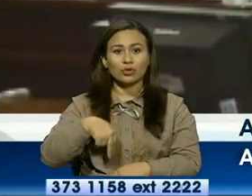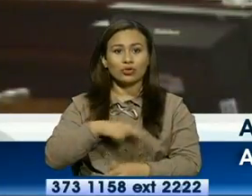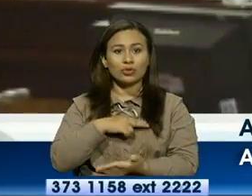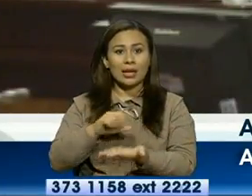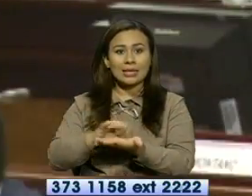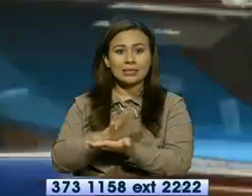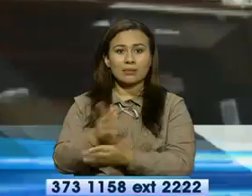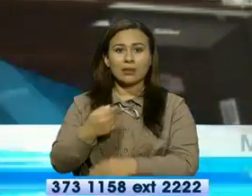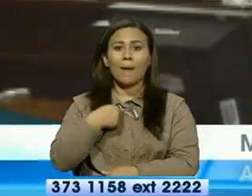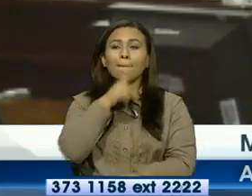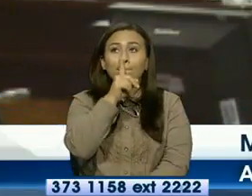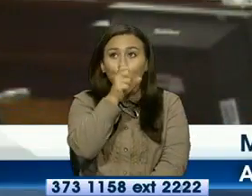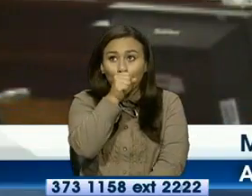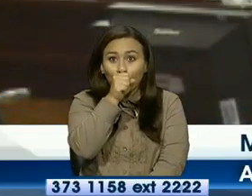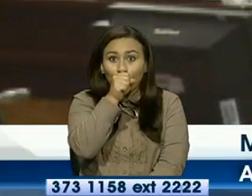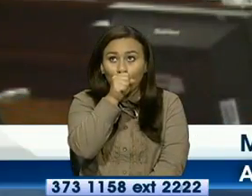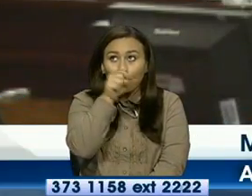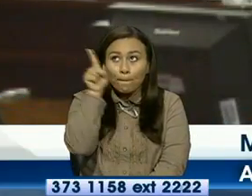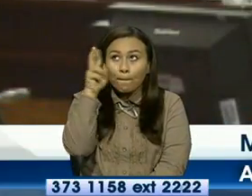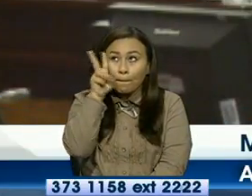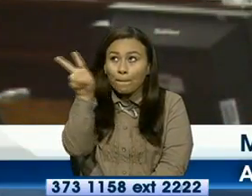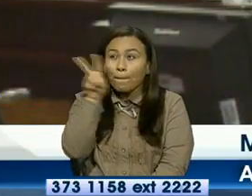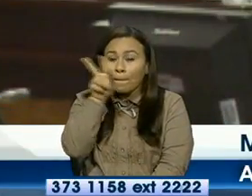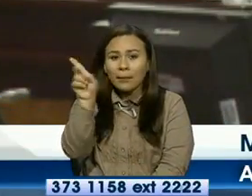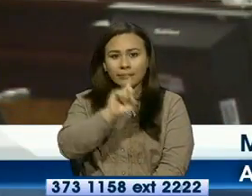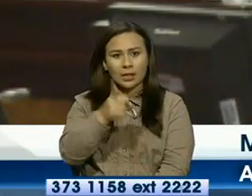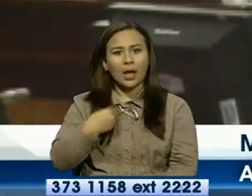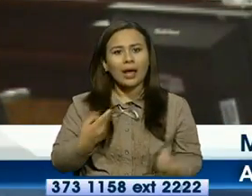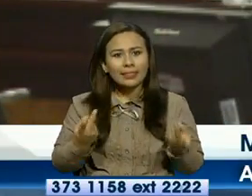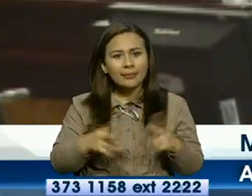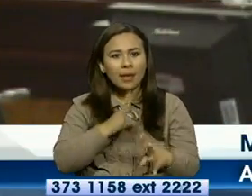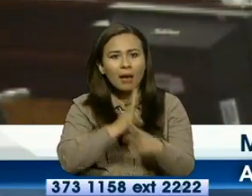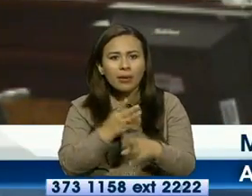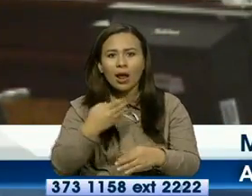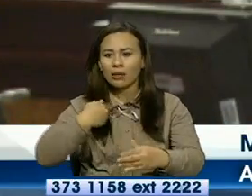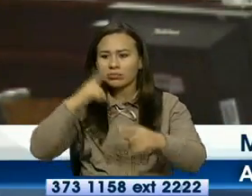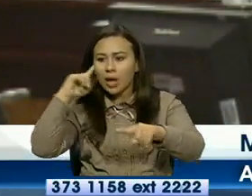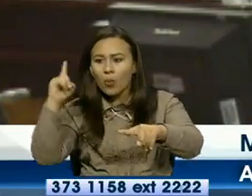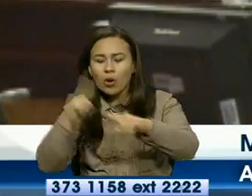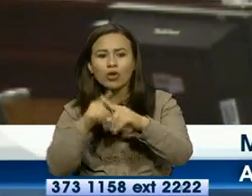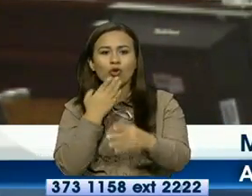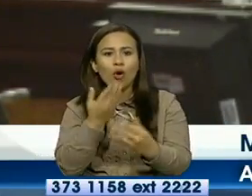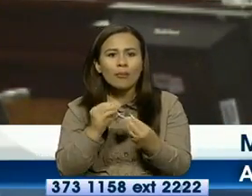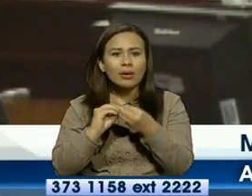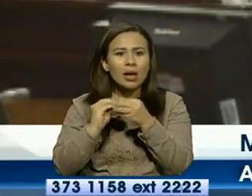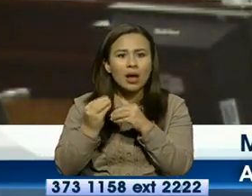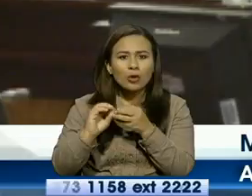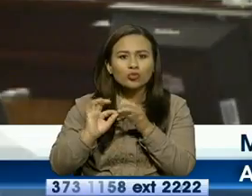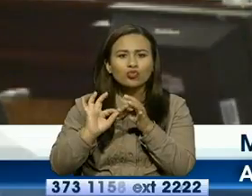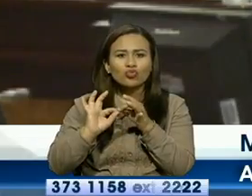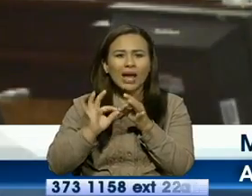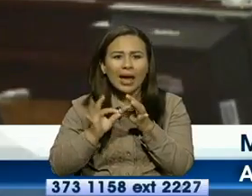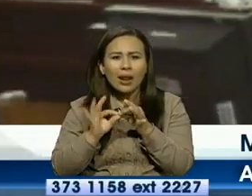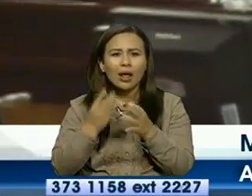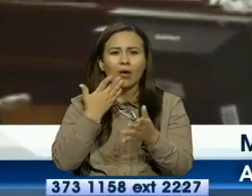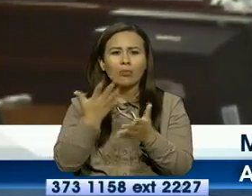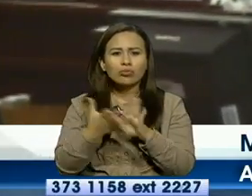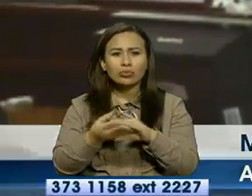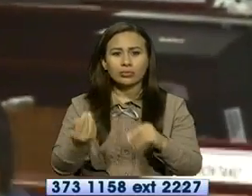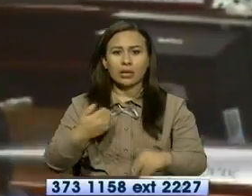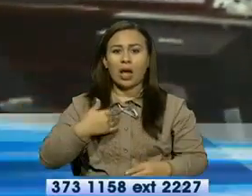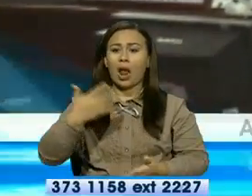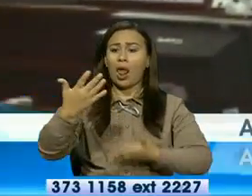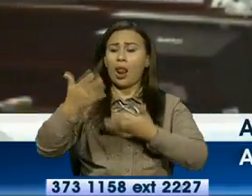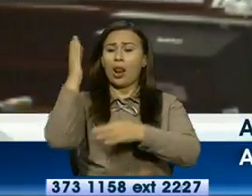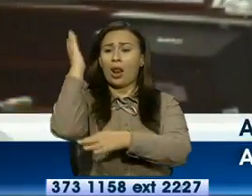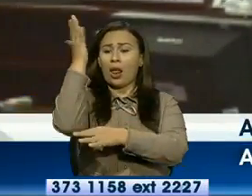en cómplices en estas circunstancias, para evitar que las autoridades comparezcan aquí. No en calidad de